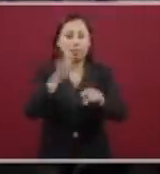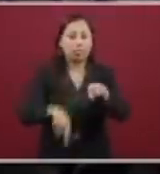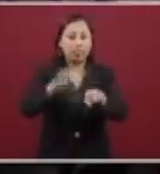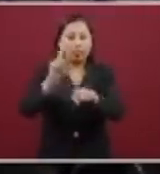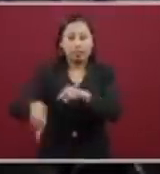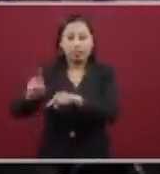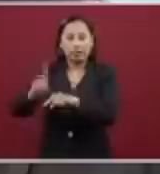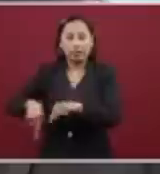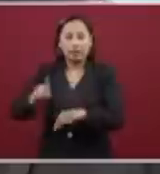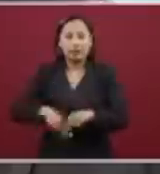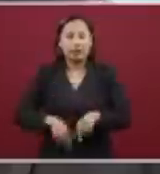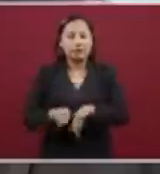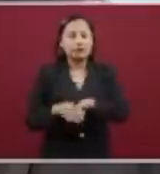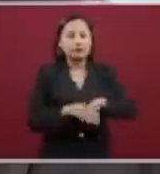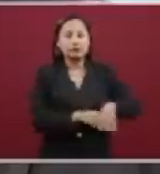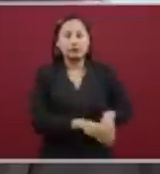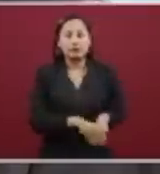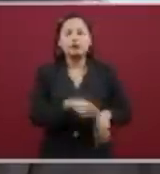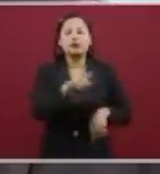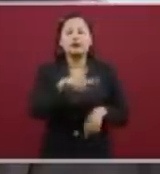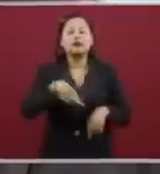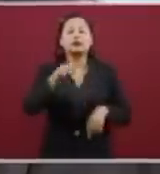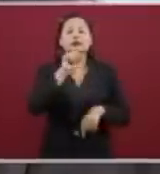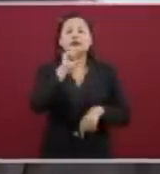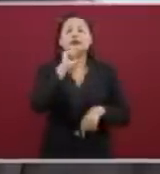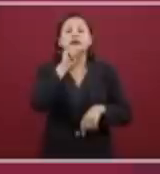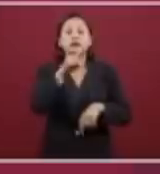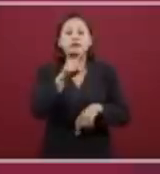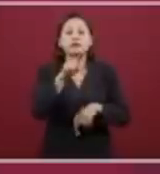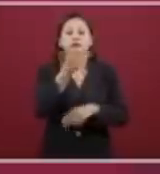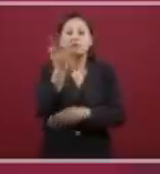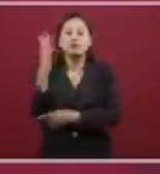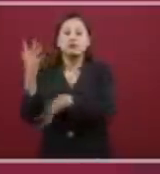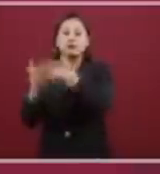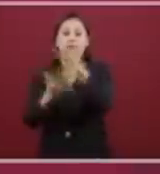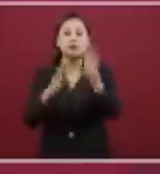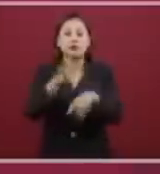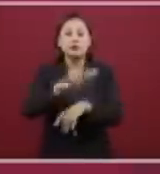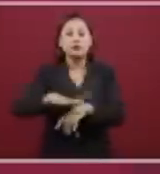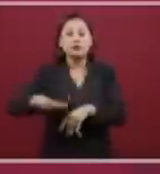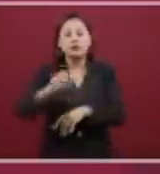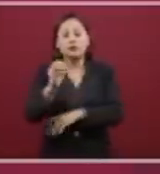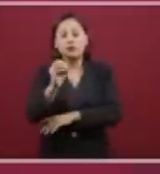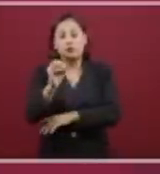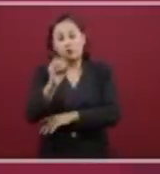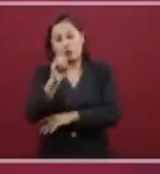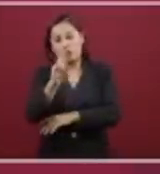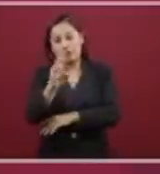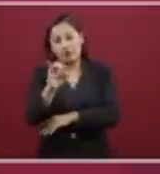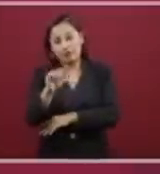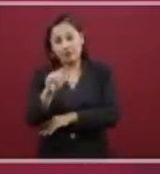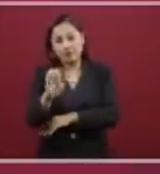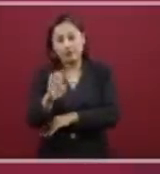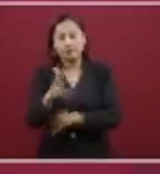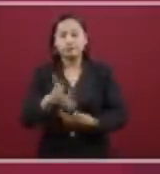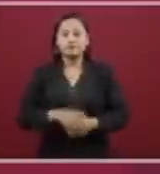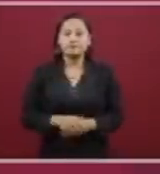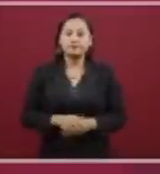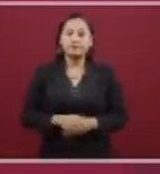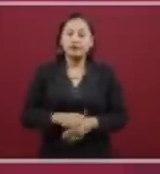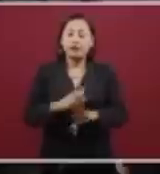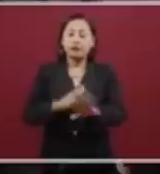destrucción de zonas reforestadas de la barrera forestal de oriente el impacto urbano